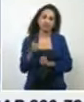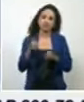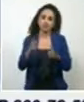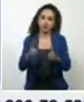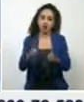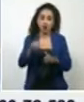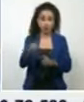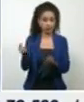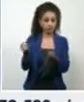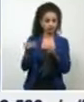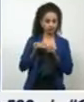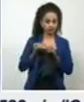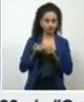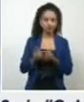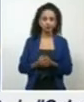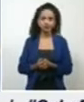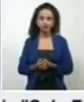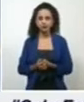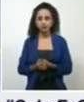información,